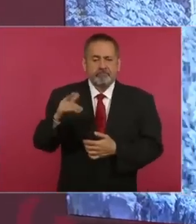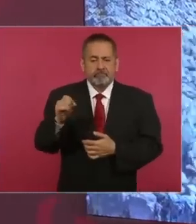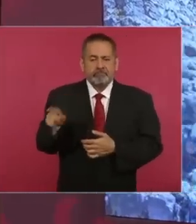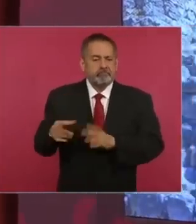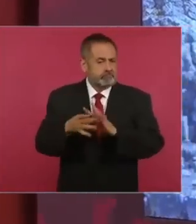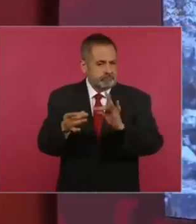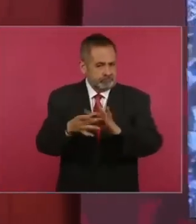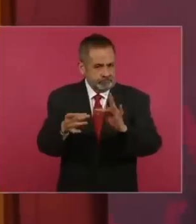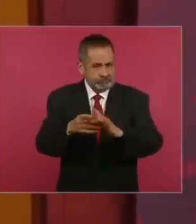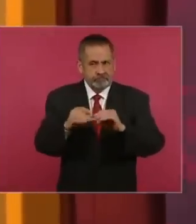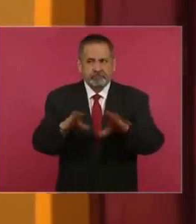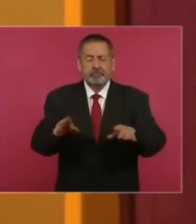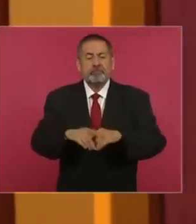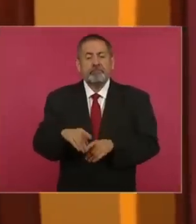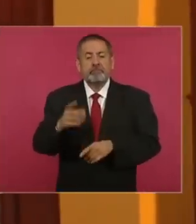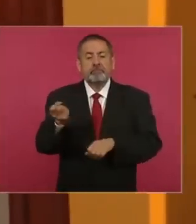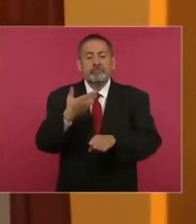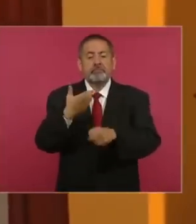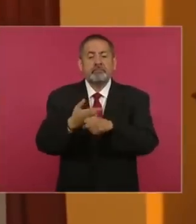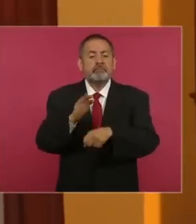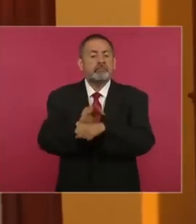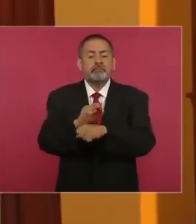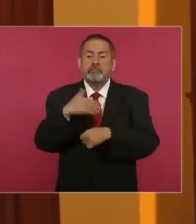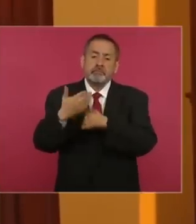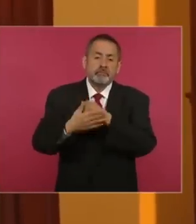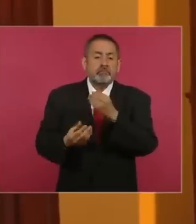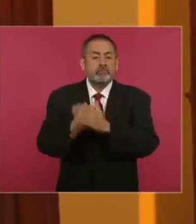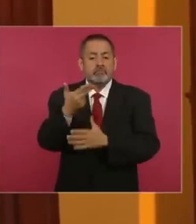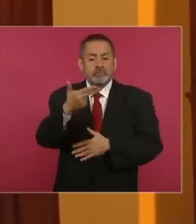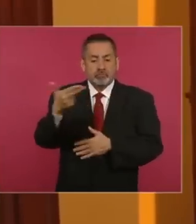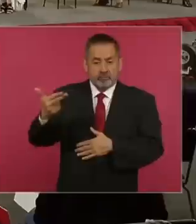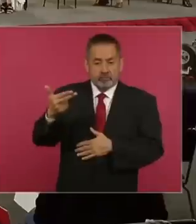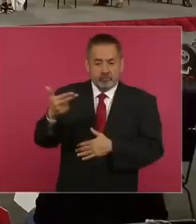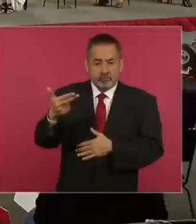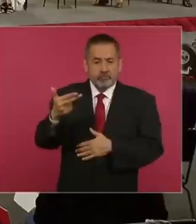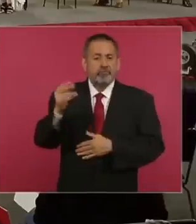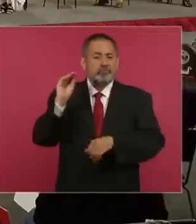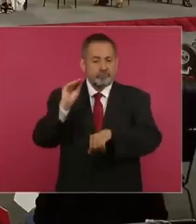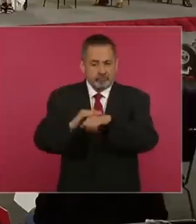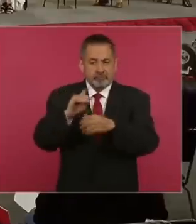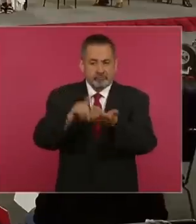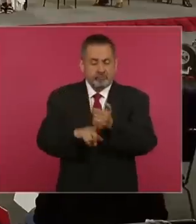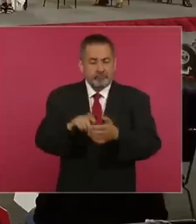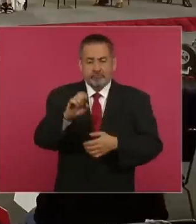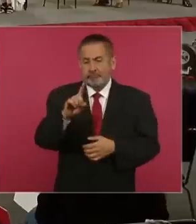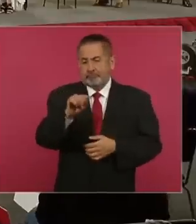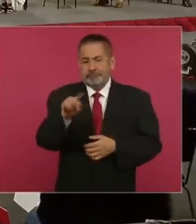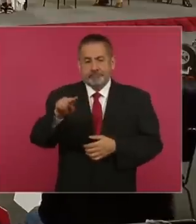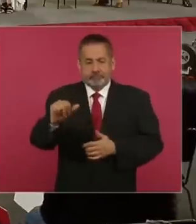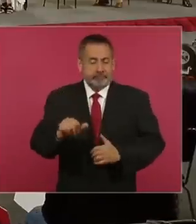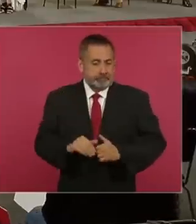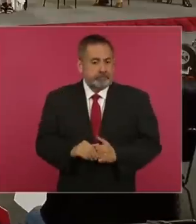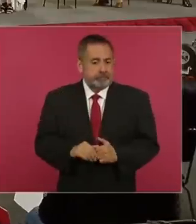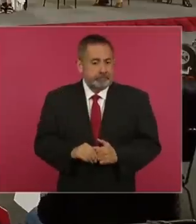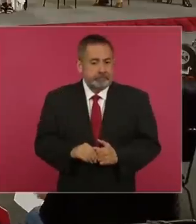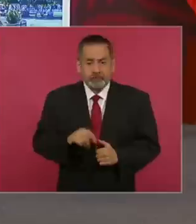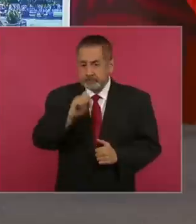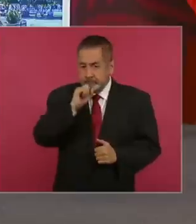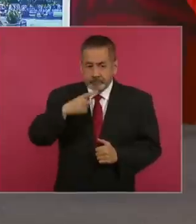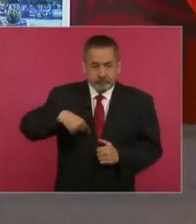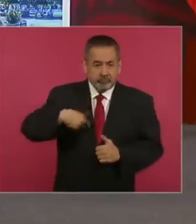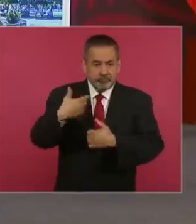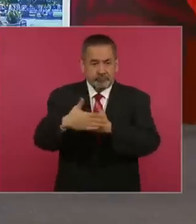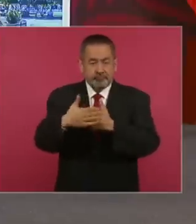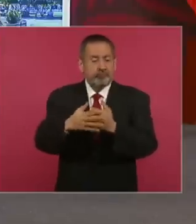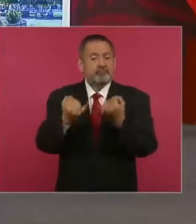la Secretaría de Defensa Nacional construye el Hotel Tren Maya en Etna La siguiente por favor, prácticamente estaremos listos para